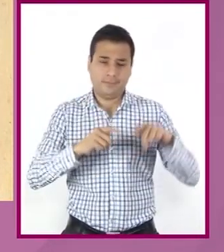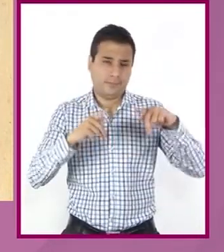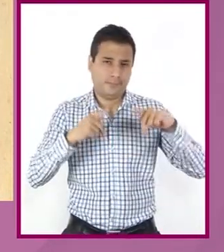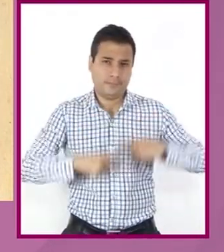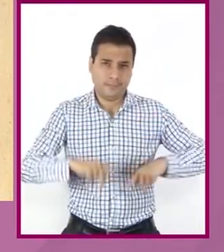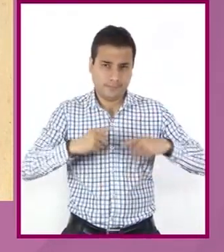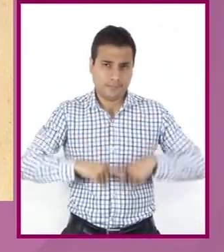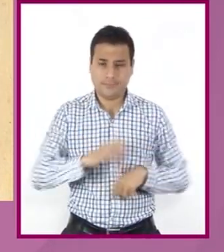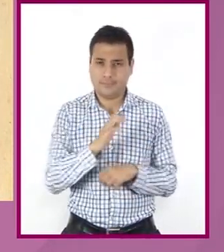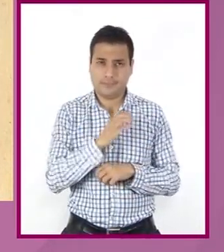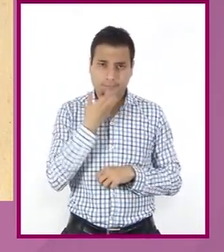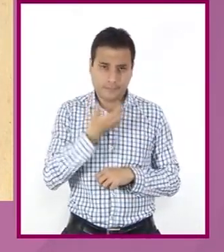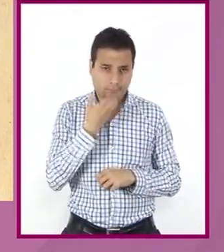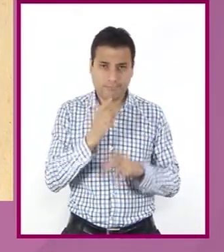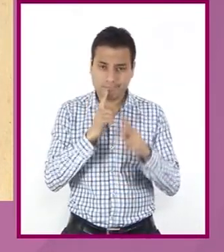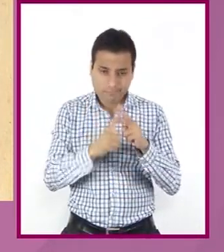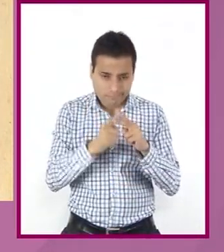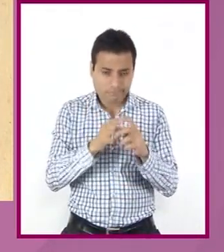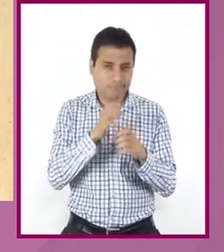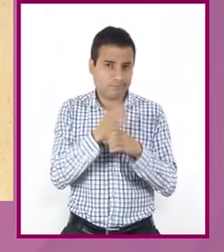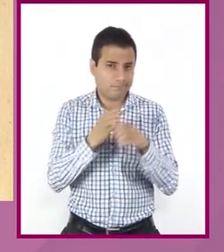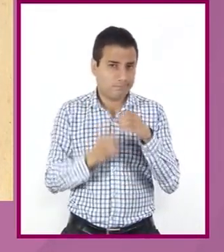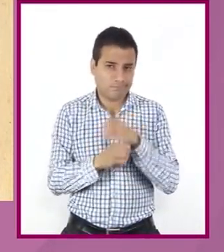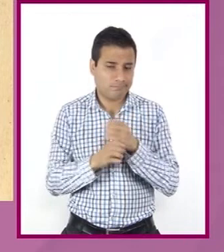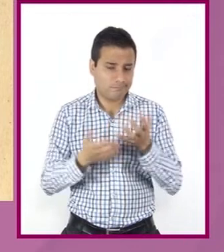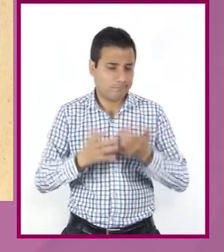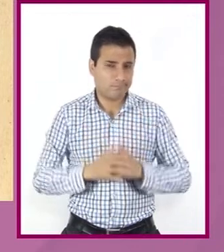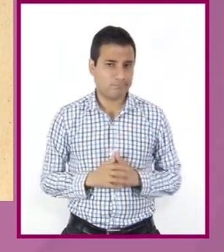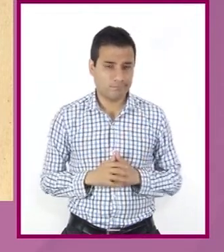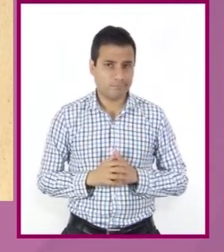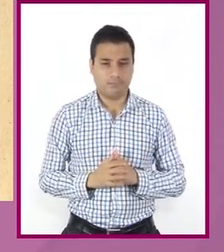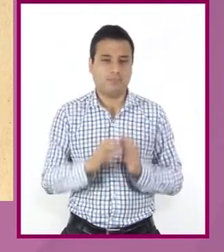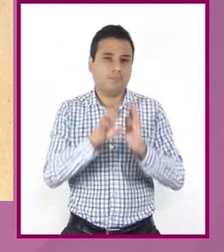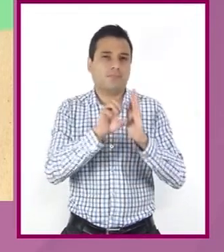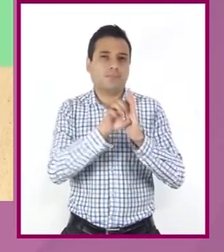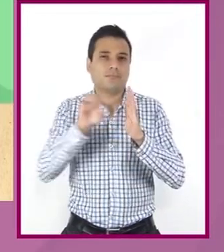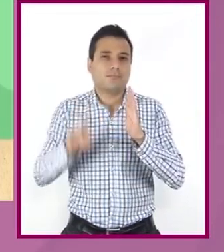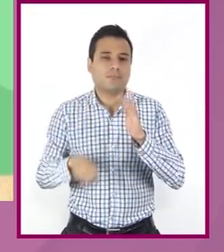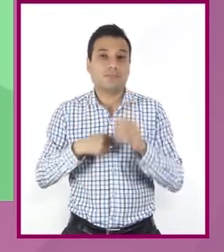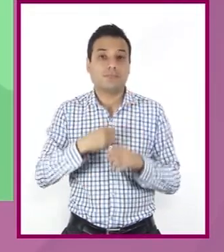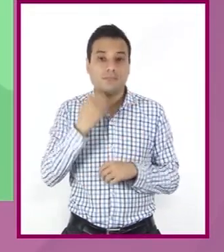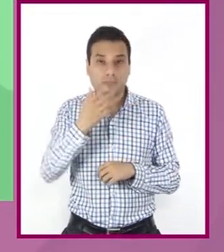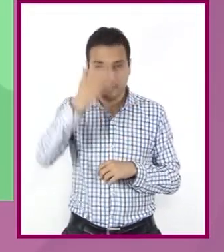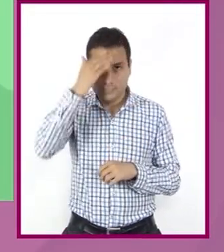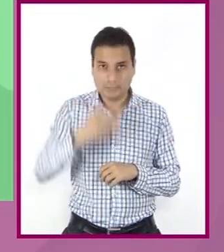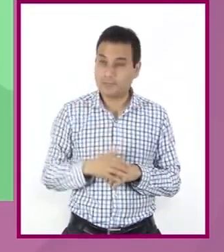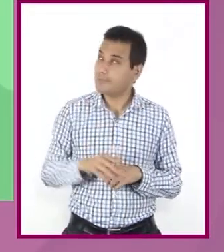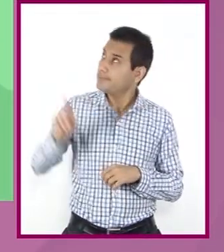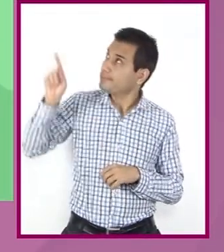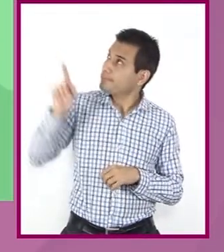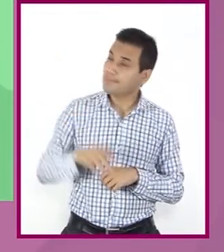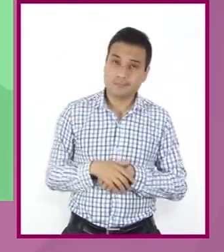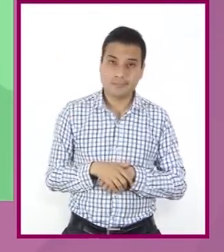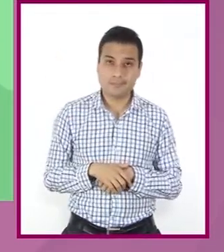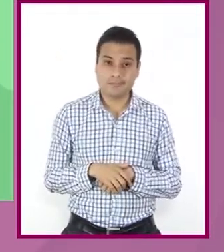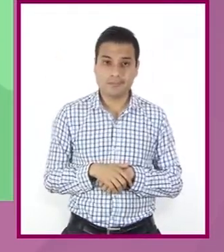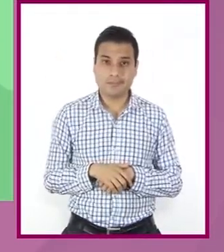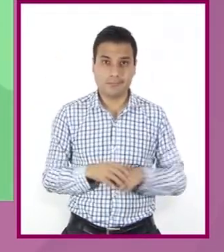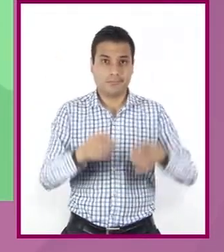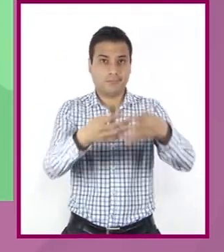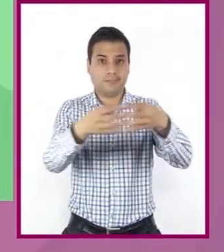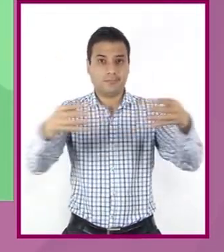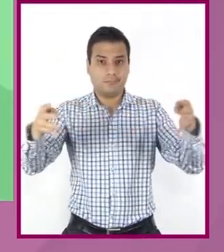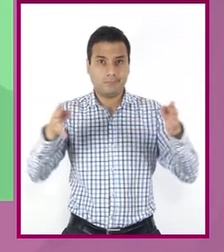existe la necesidad de medir objetos y cosas. Si queremos saber cuánto alambre de púas se requiere para cercar un